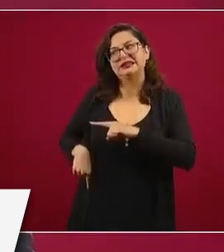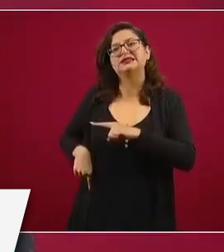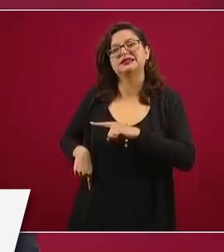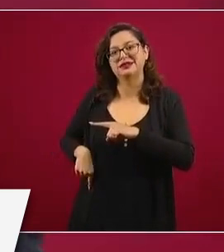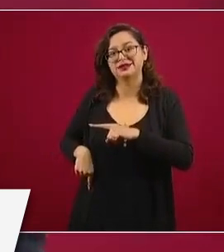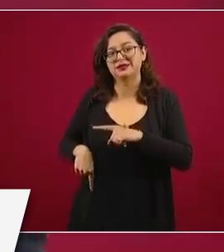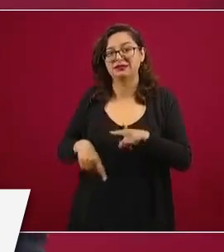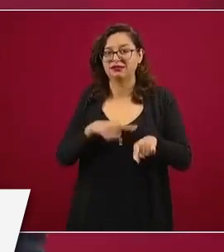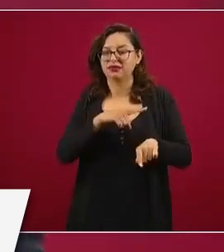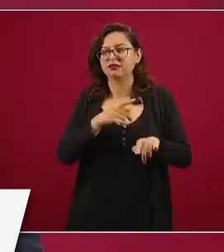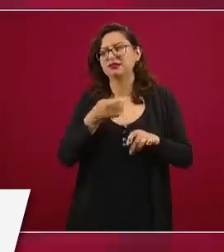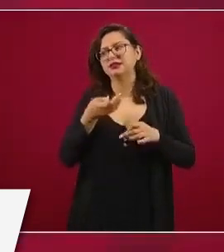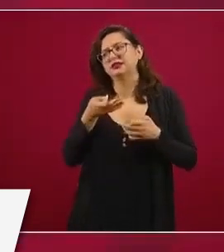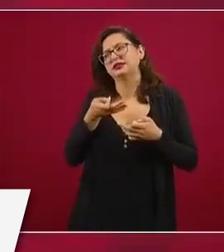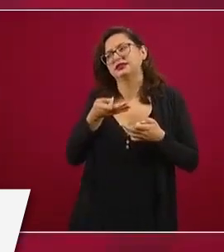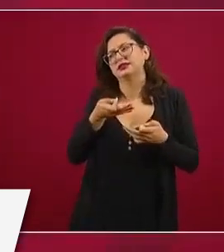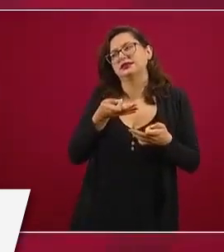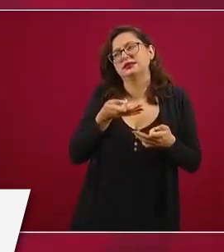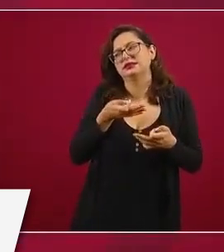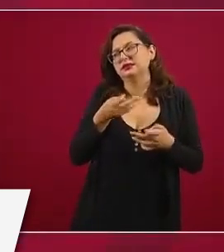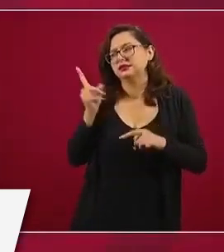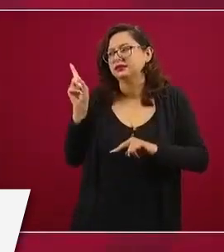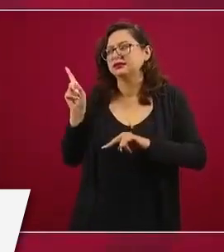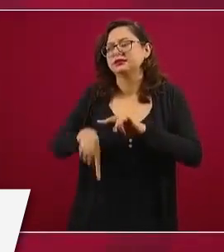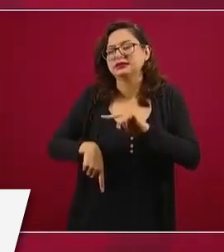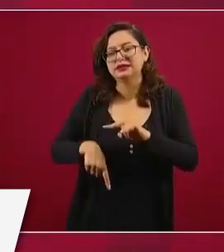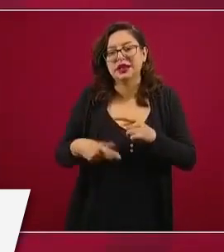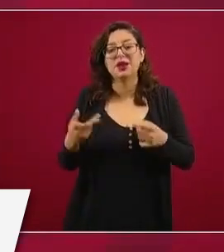Si el Partido Conservador